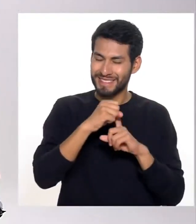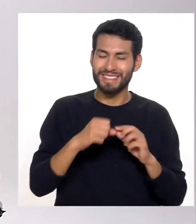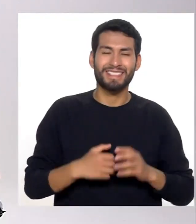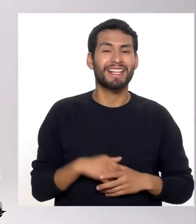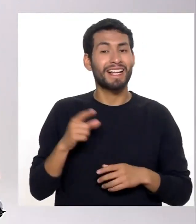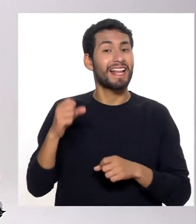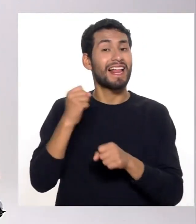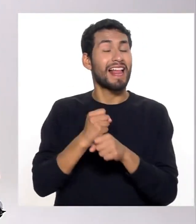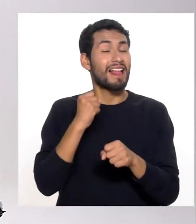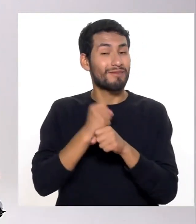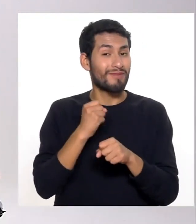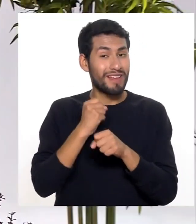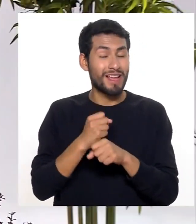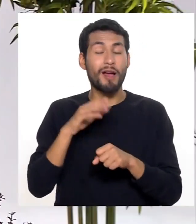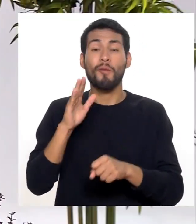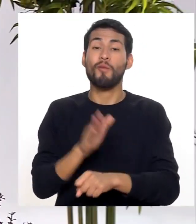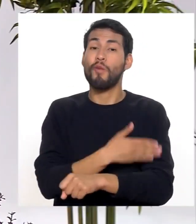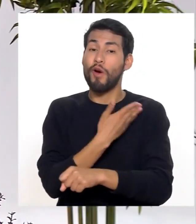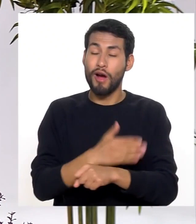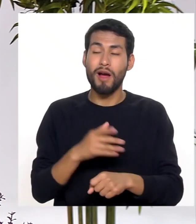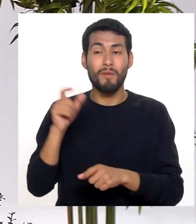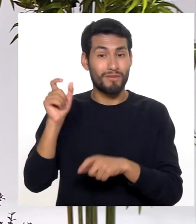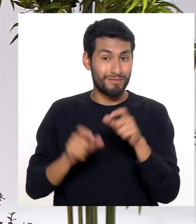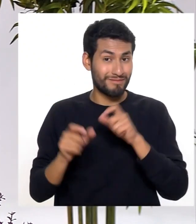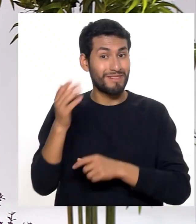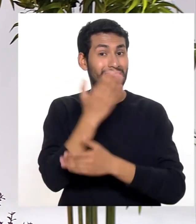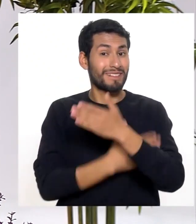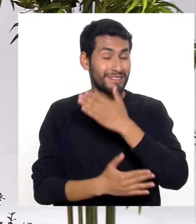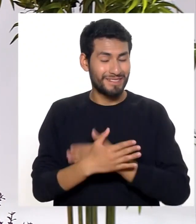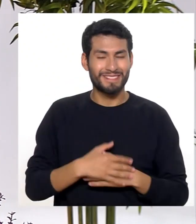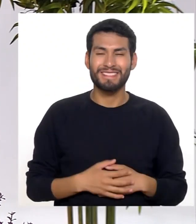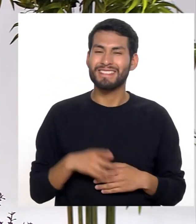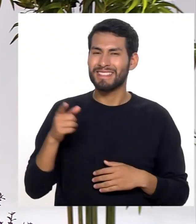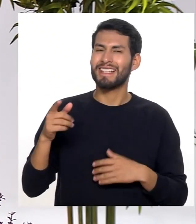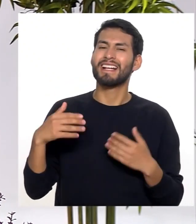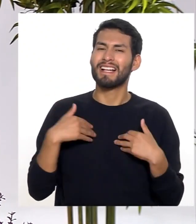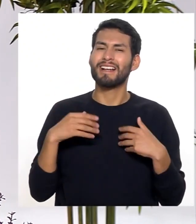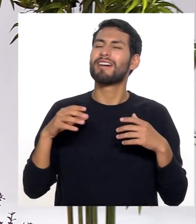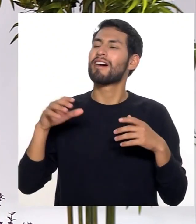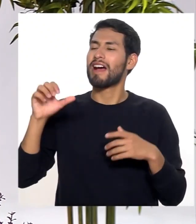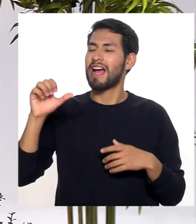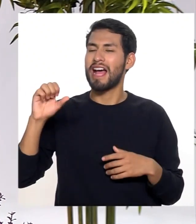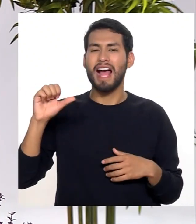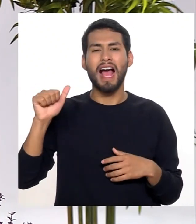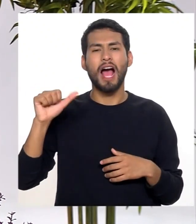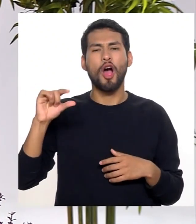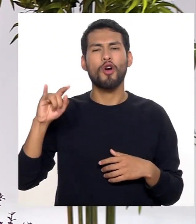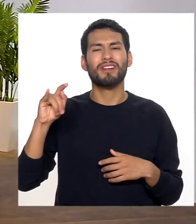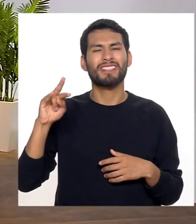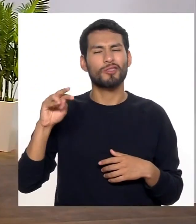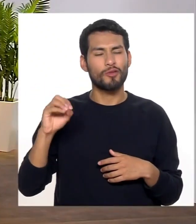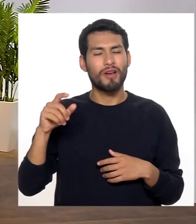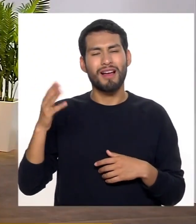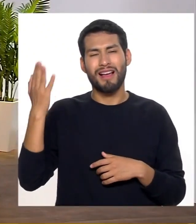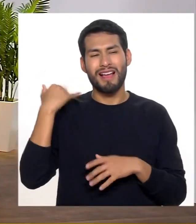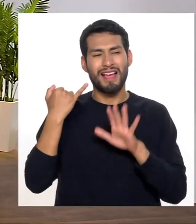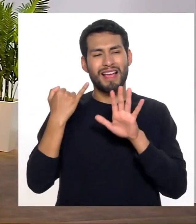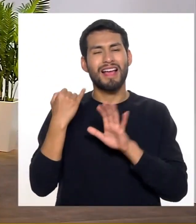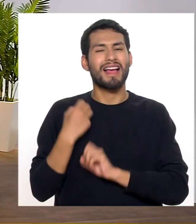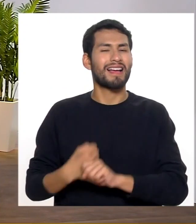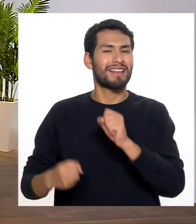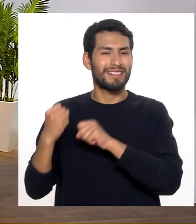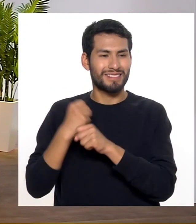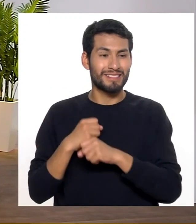y trabajan música con personas con discapacidad. Ellos tienen un ensamble agustino de hace 6 años. Entonces